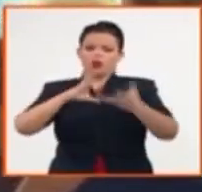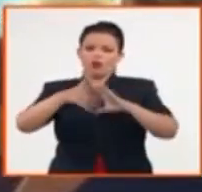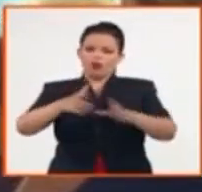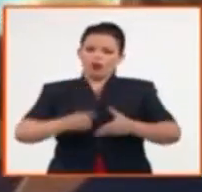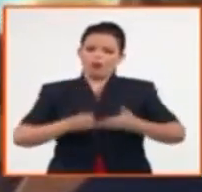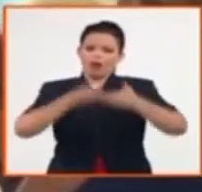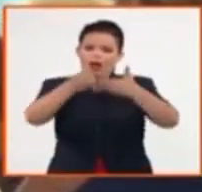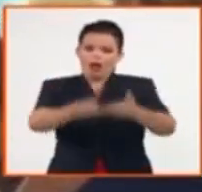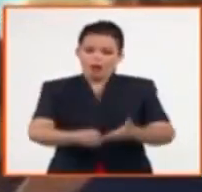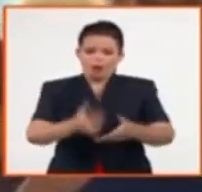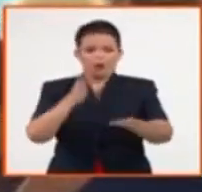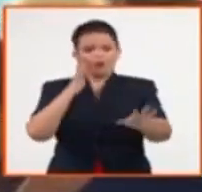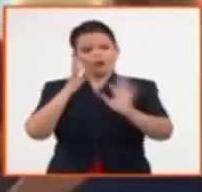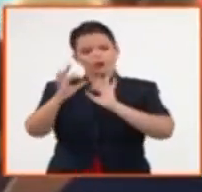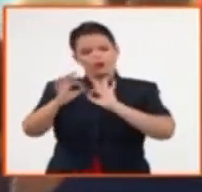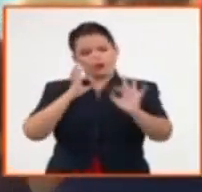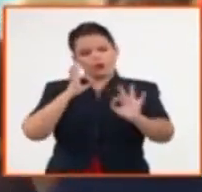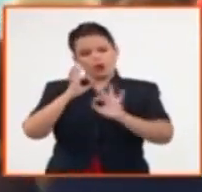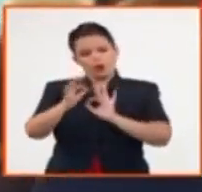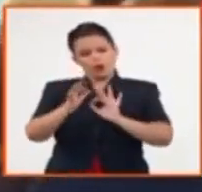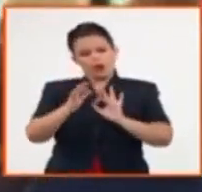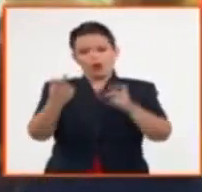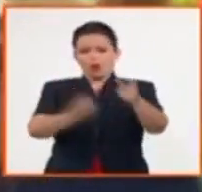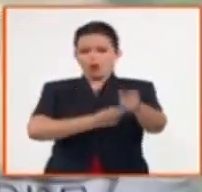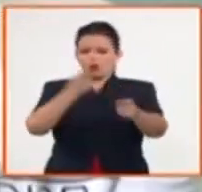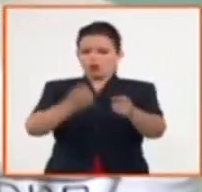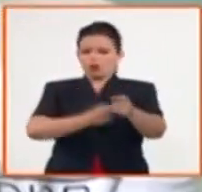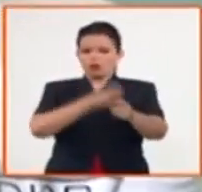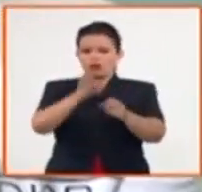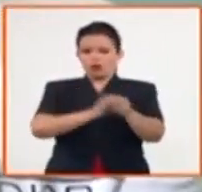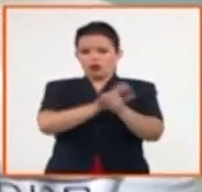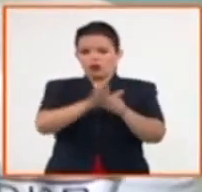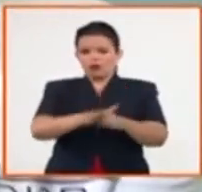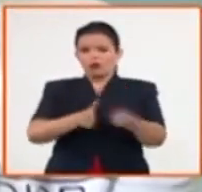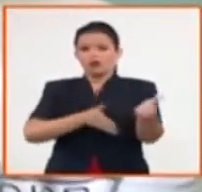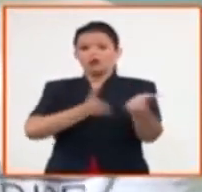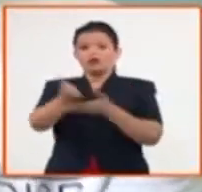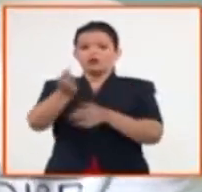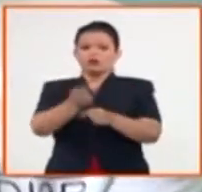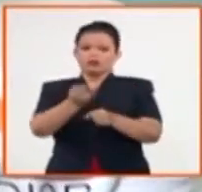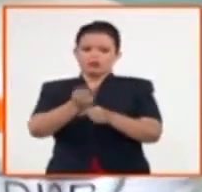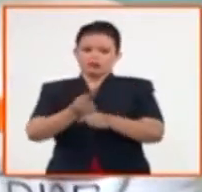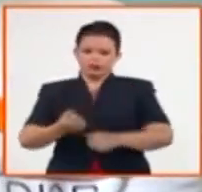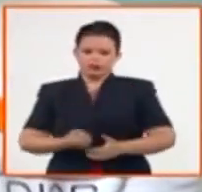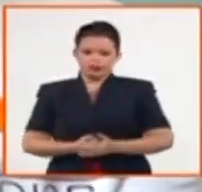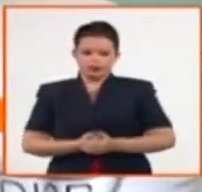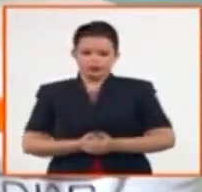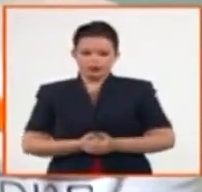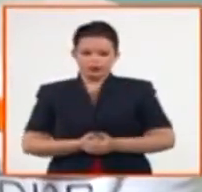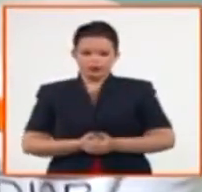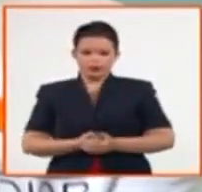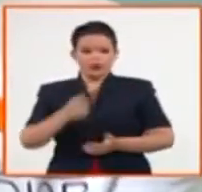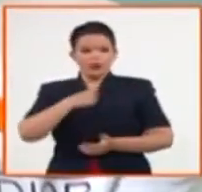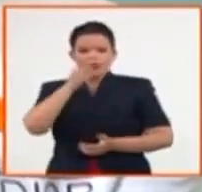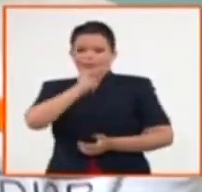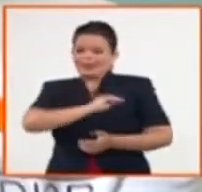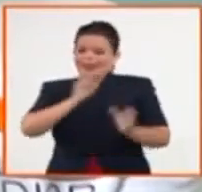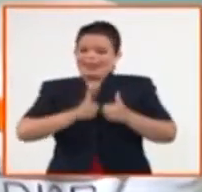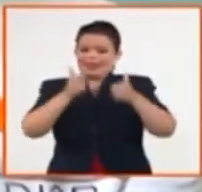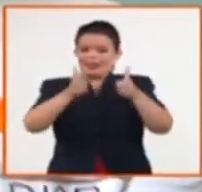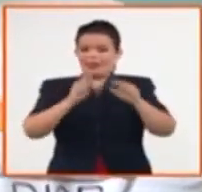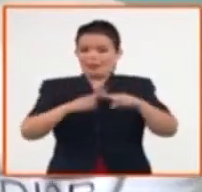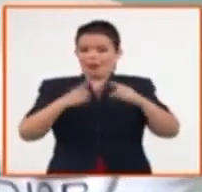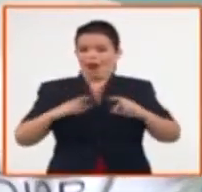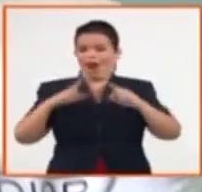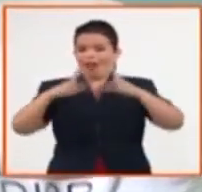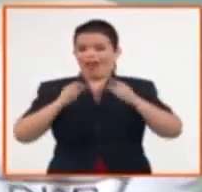virus y reincorporarnos nuevamente a nuestras labores. Me sentí bien porque ya después de tanto puedo volver a la escuela, salir a la calle con